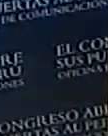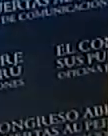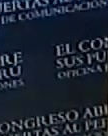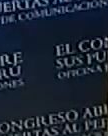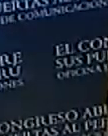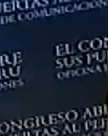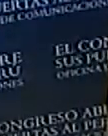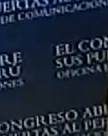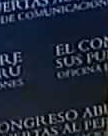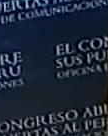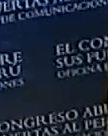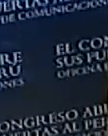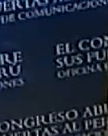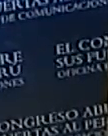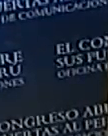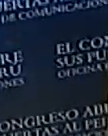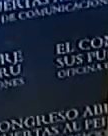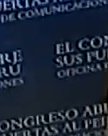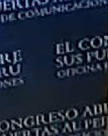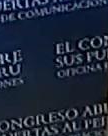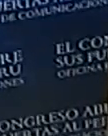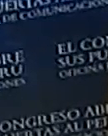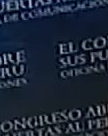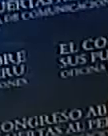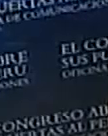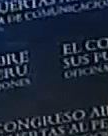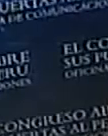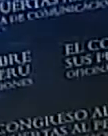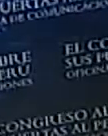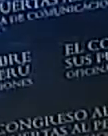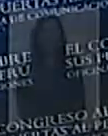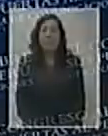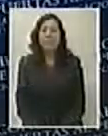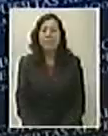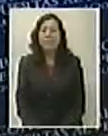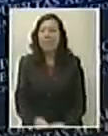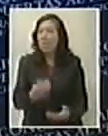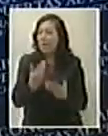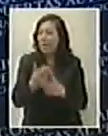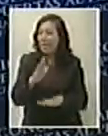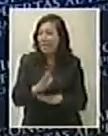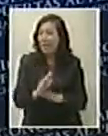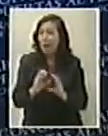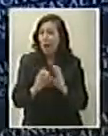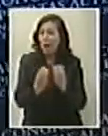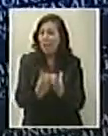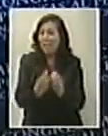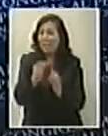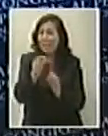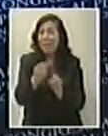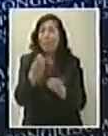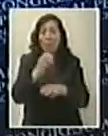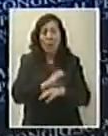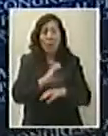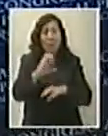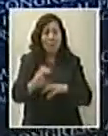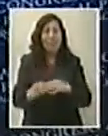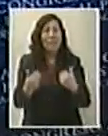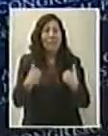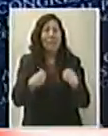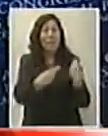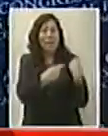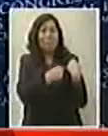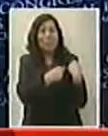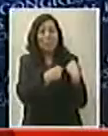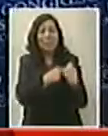señores periodistas, muy buenas tardes. Gracias por darme la oportunidad. En mi calidad de congresista de la República por Cajamarca, también tengo la